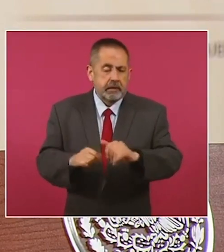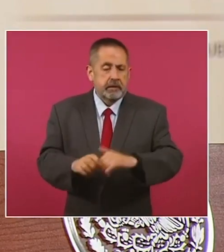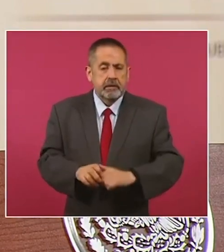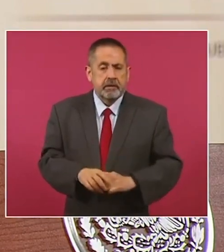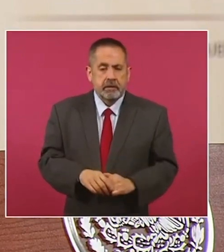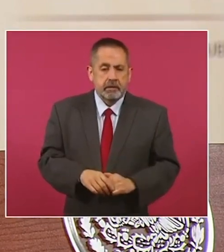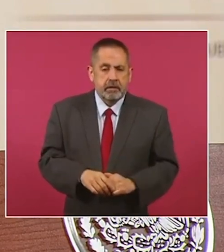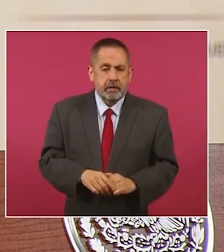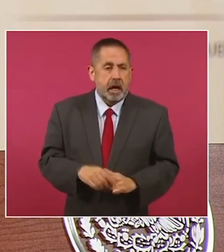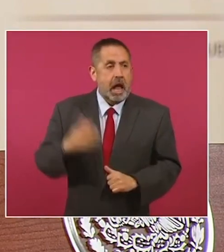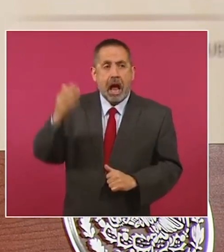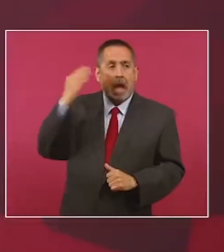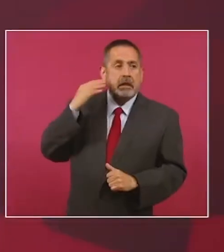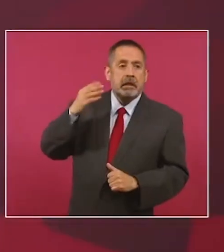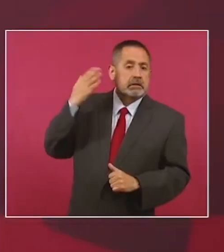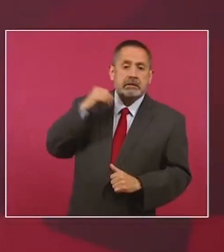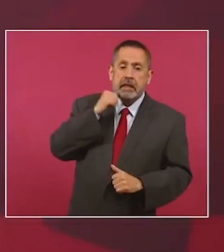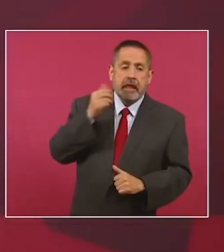que no se había hecho nunca,